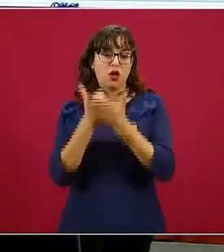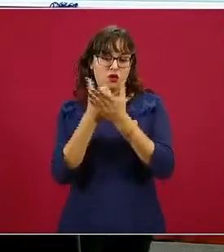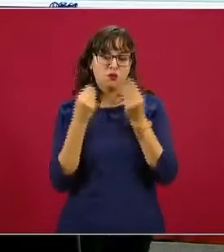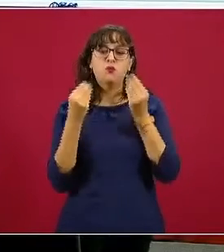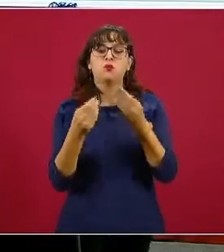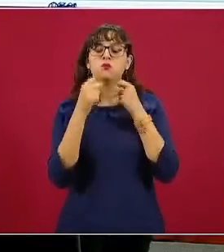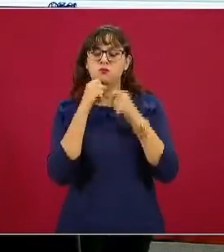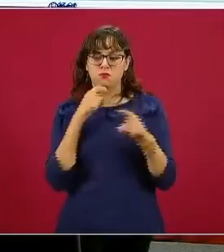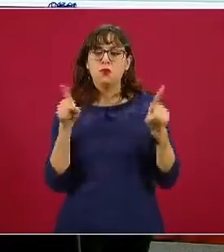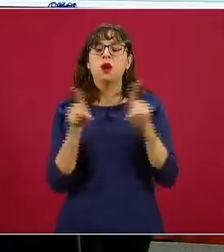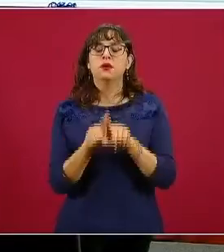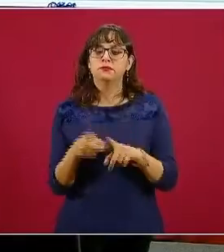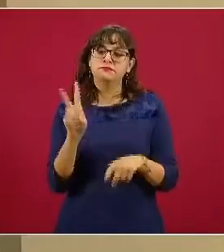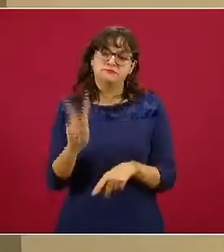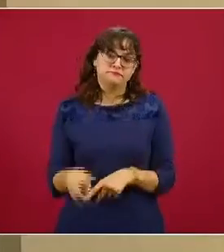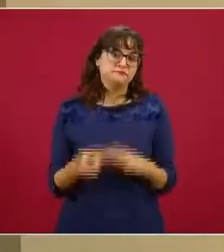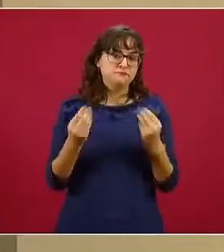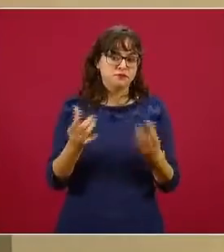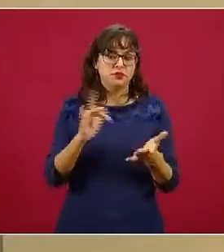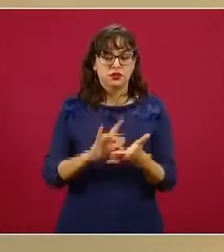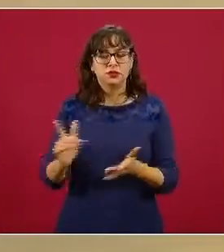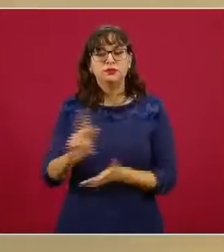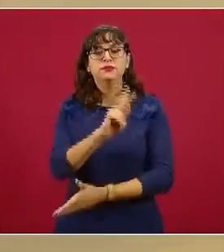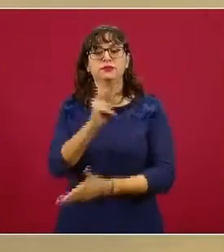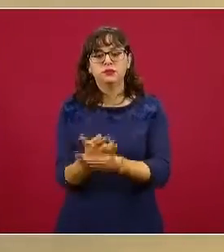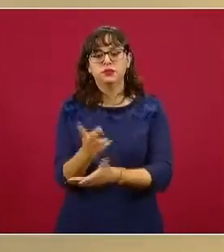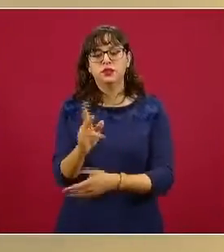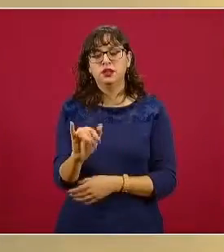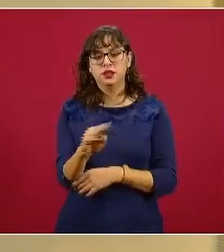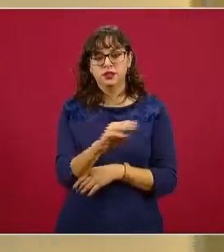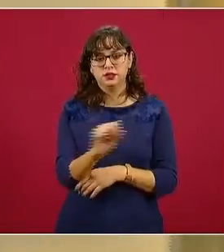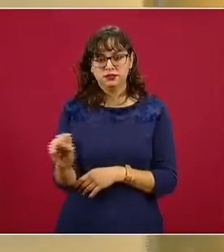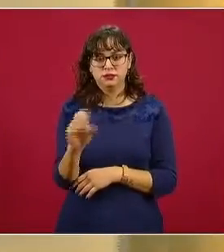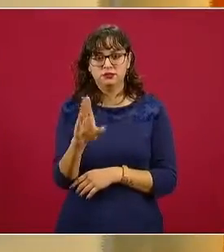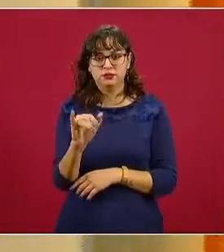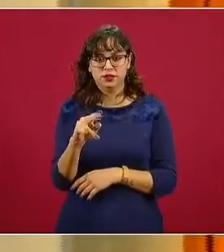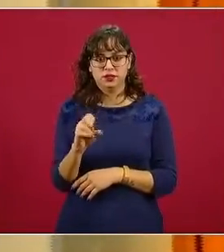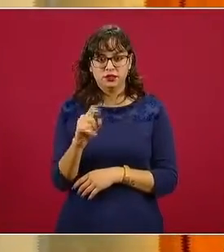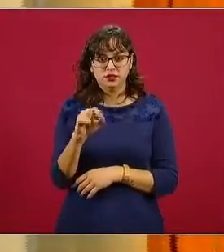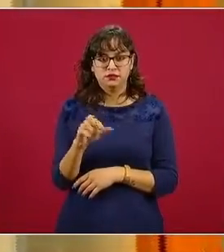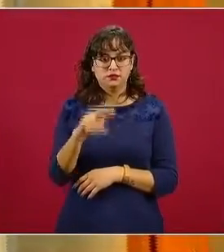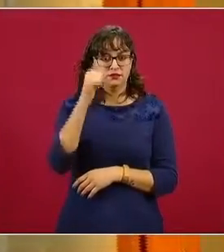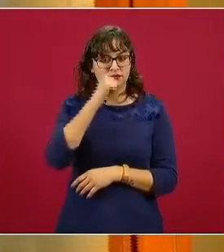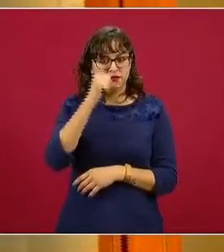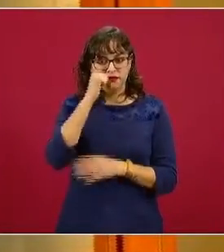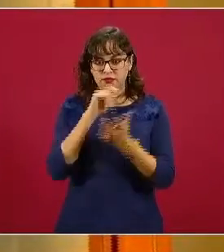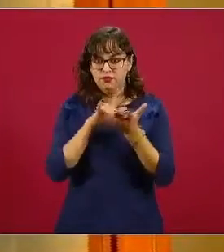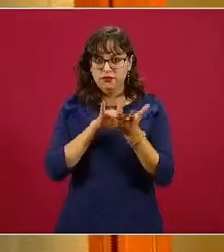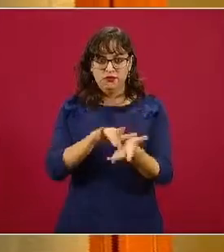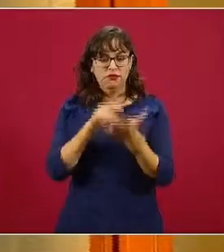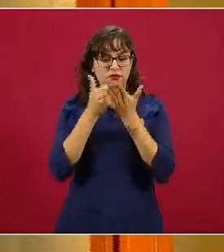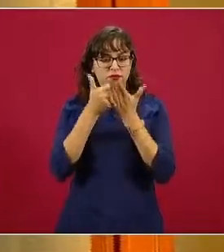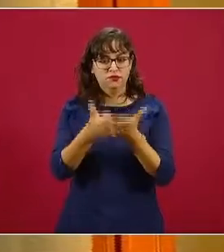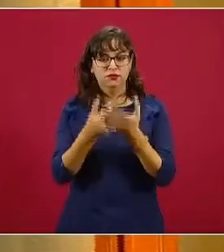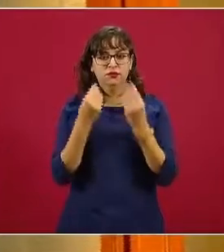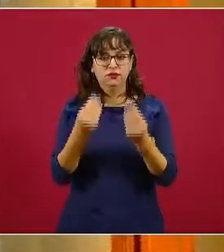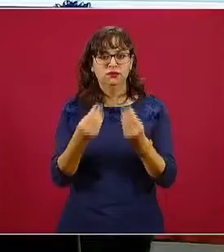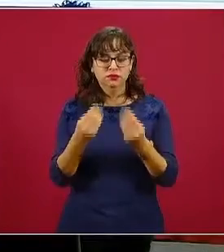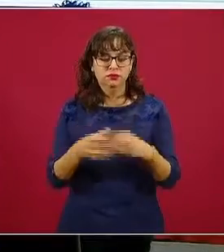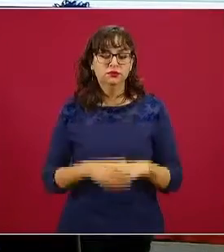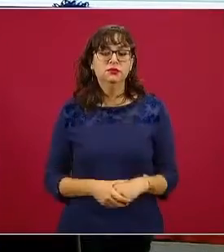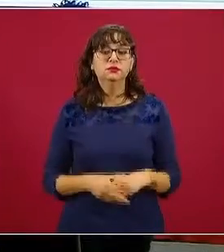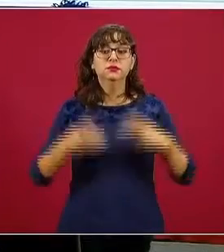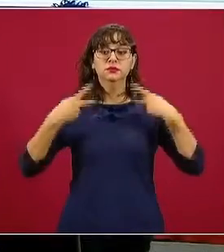también desde aquí nuestro agradecimiento al programa de IMSS Bienestar, que siempre ha sido un aliado muy importante. La siguiente. Y participa mucha